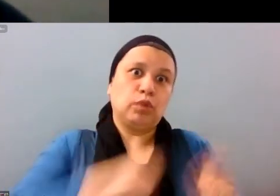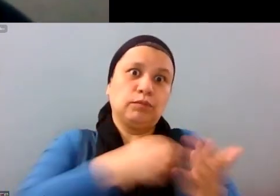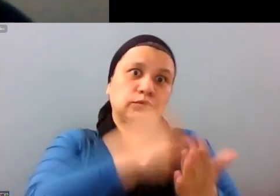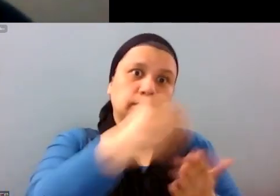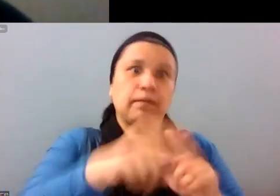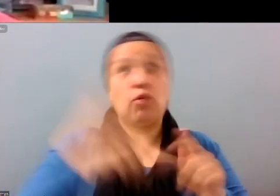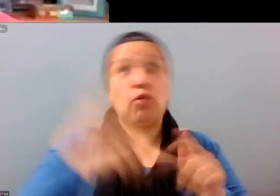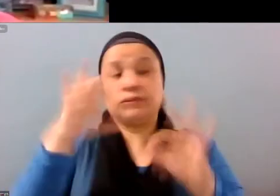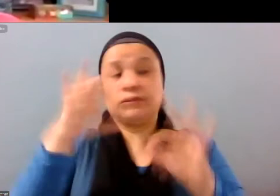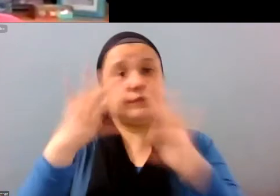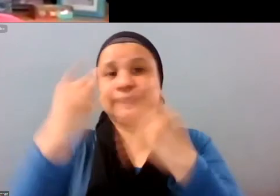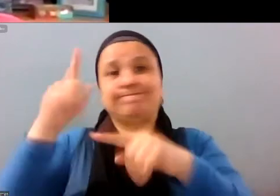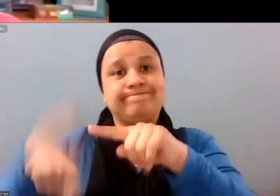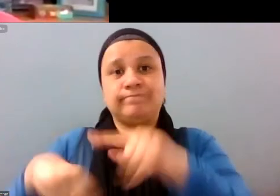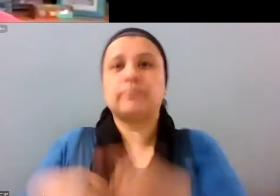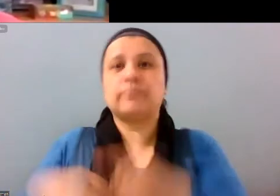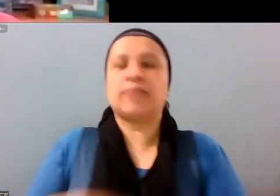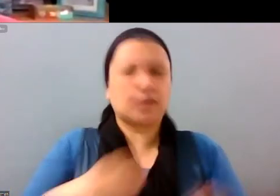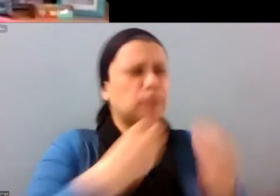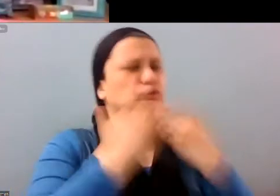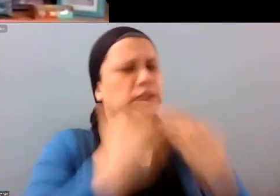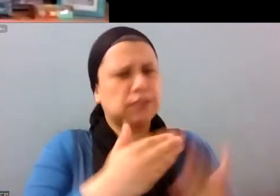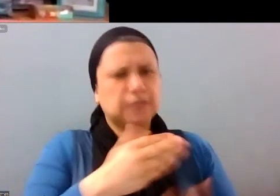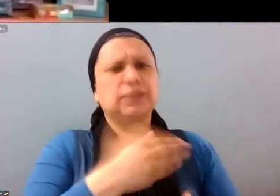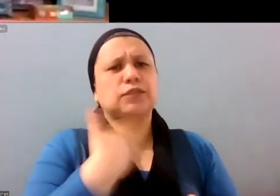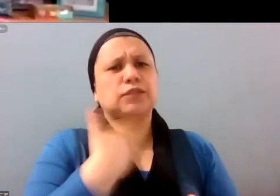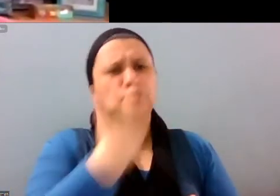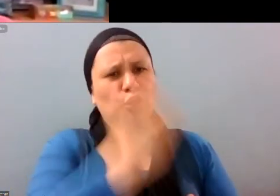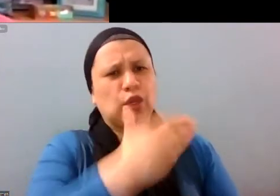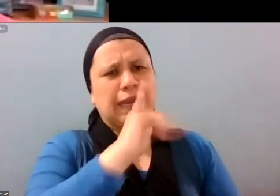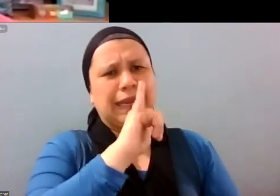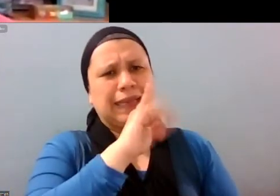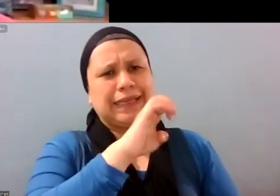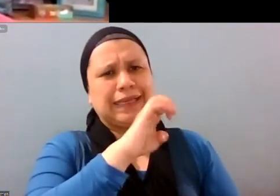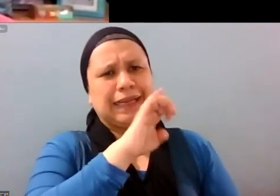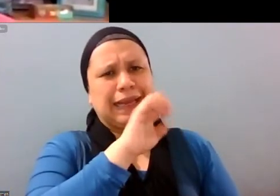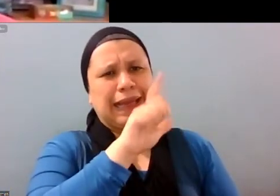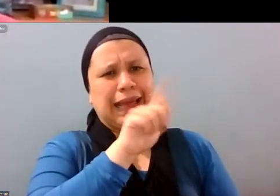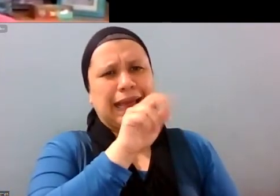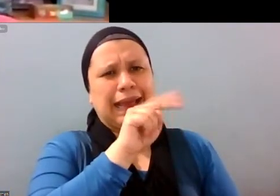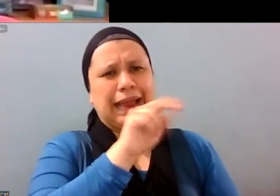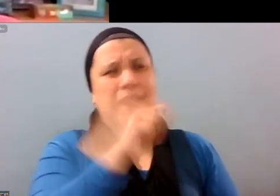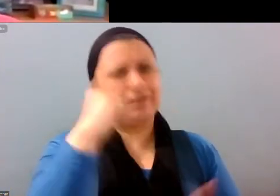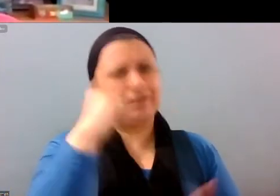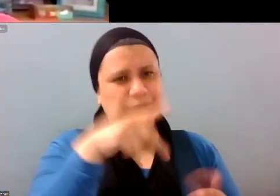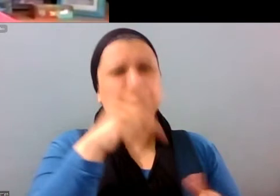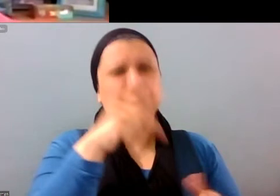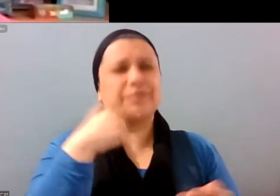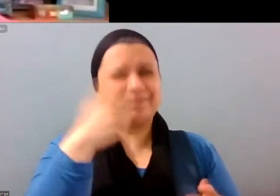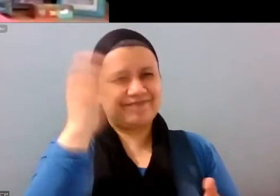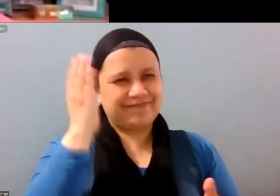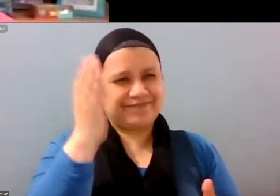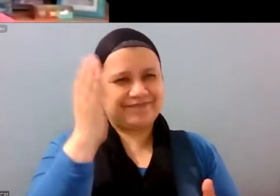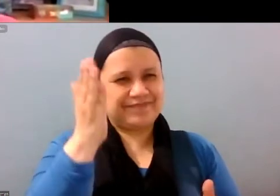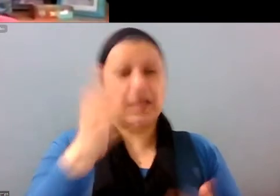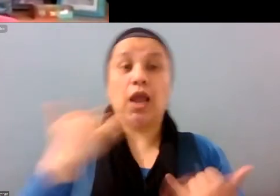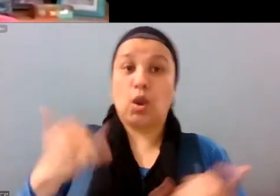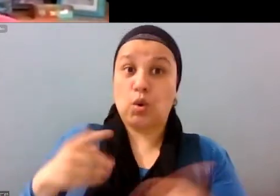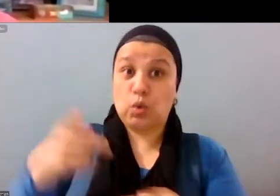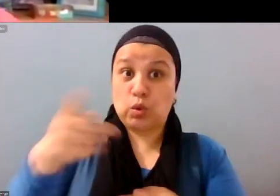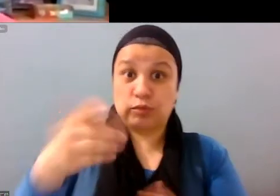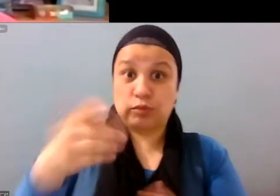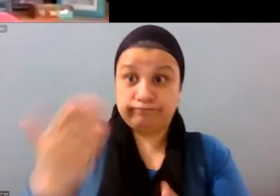muchas gracias doña Eliana por su participación ahora nos corresponde conversar con don Vinicio